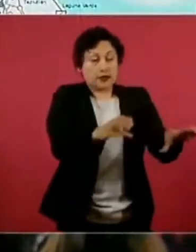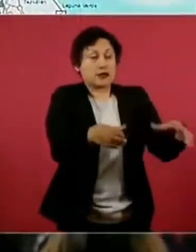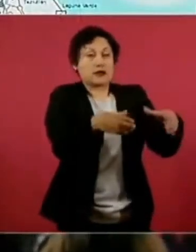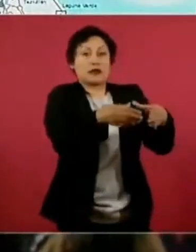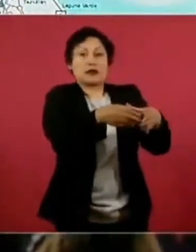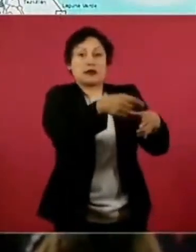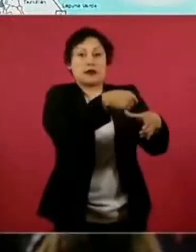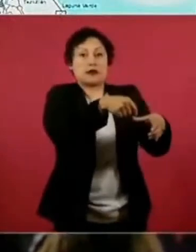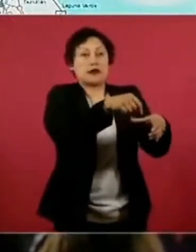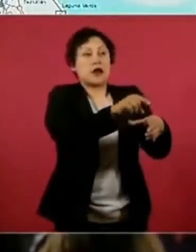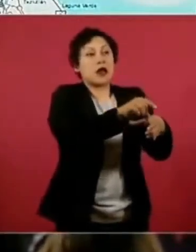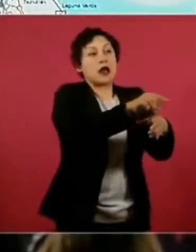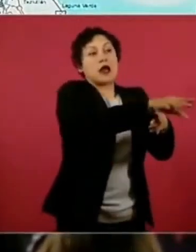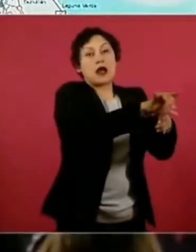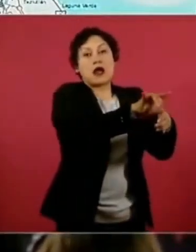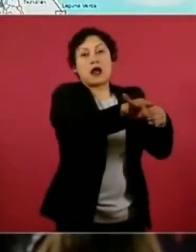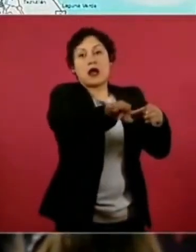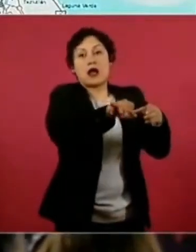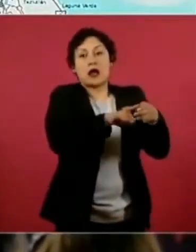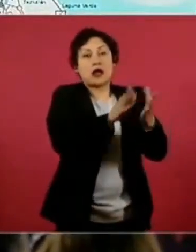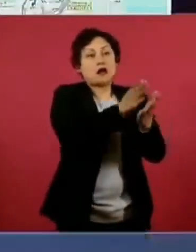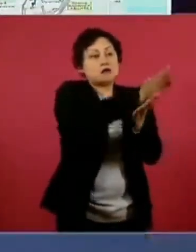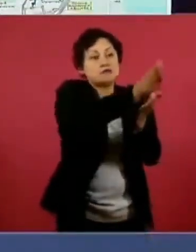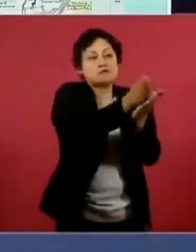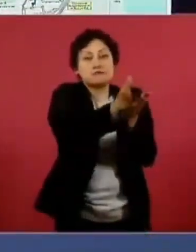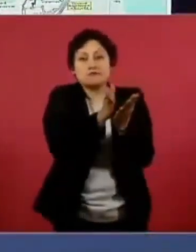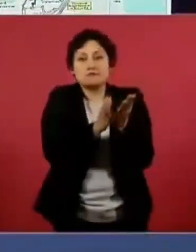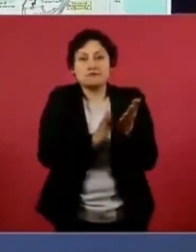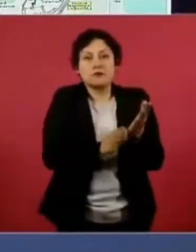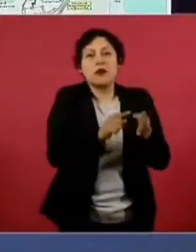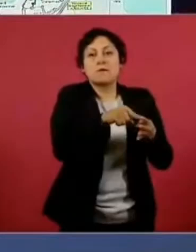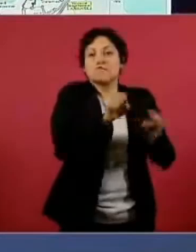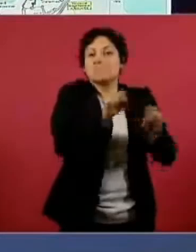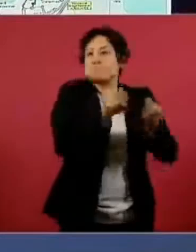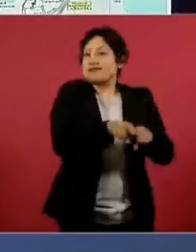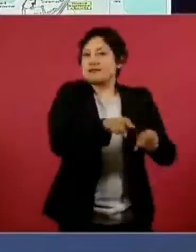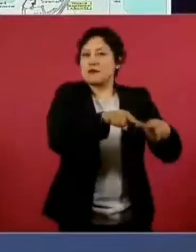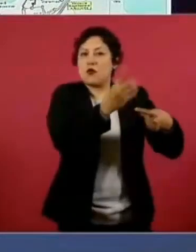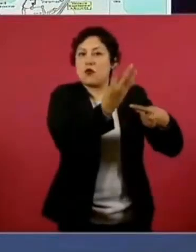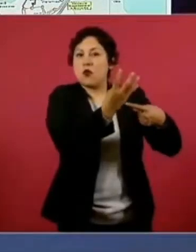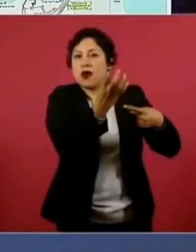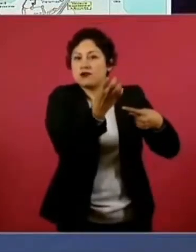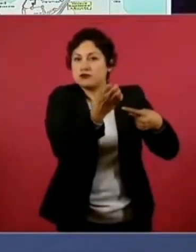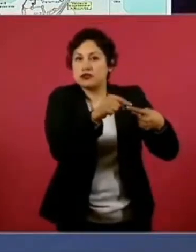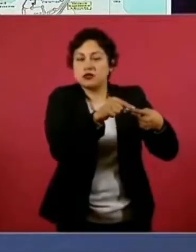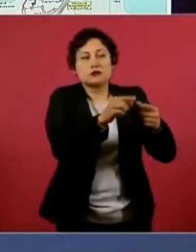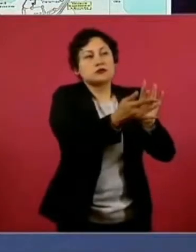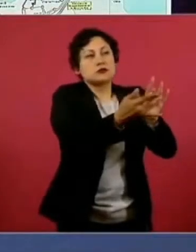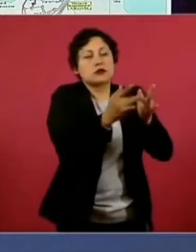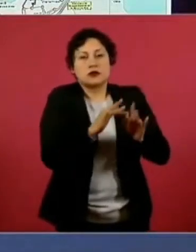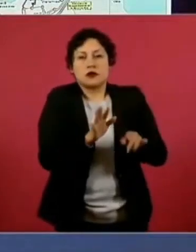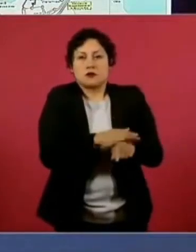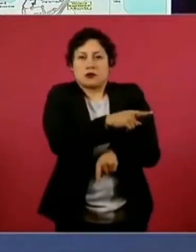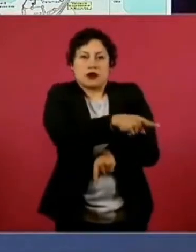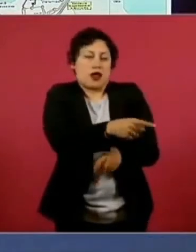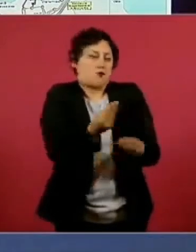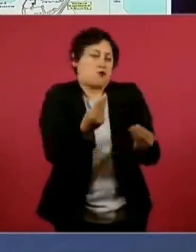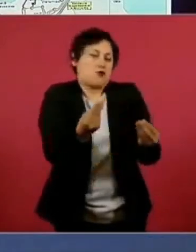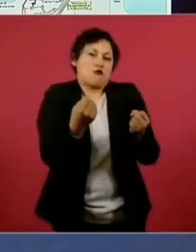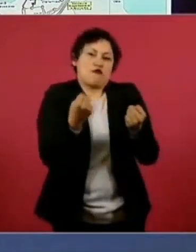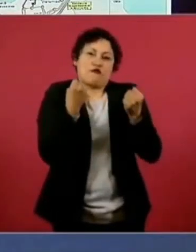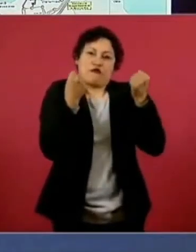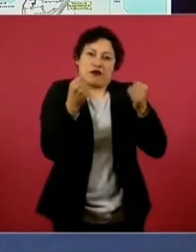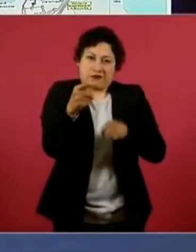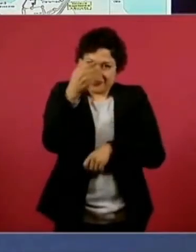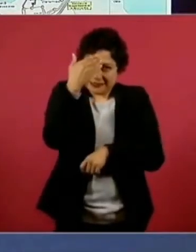varias líneas de 400, porque pues, es un punto donde la demanda es muy alta. ¿Sí? Todos sabemos la